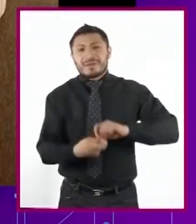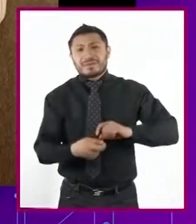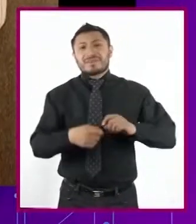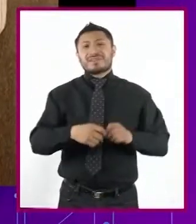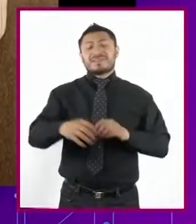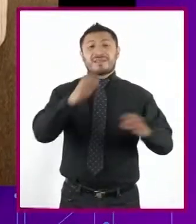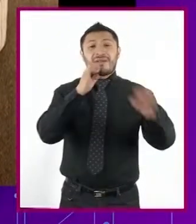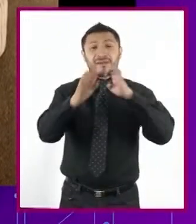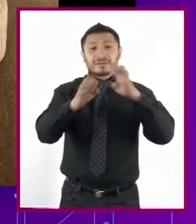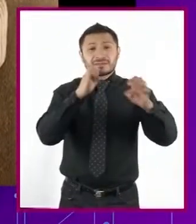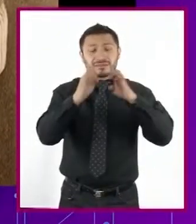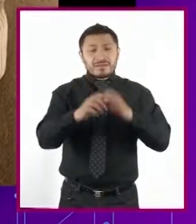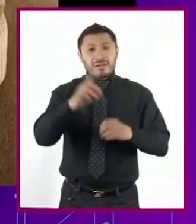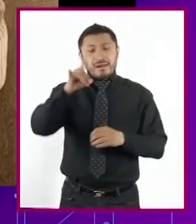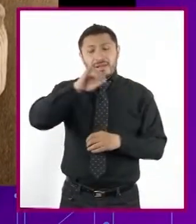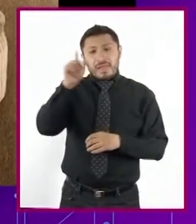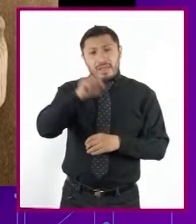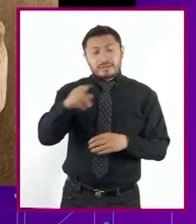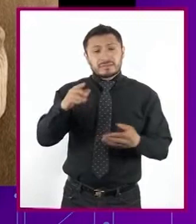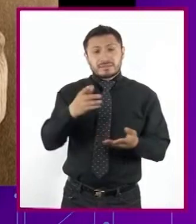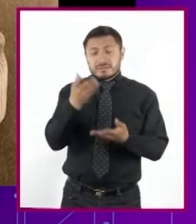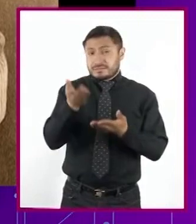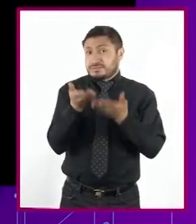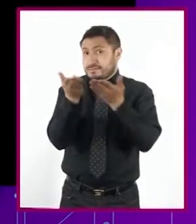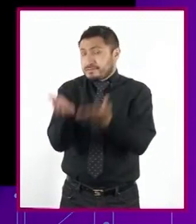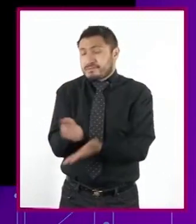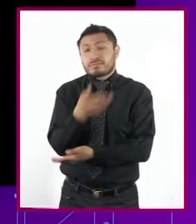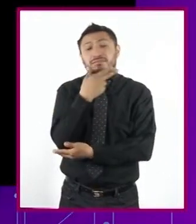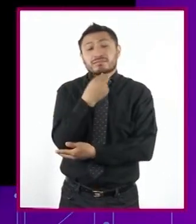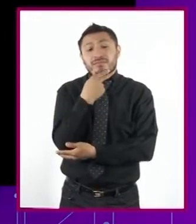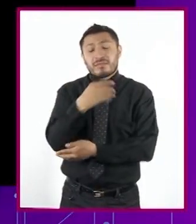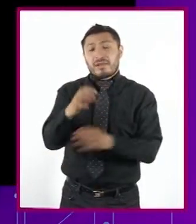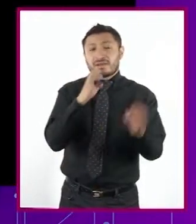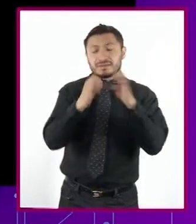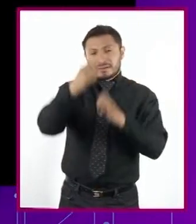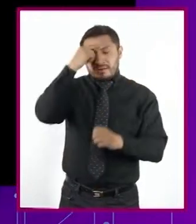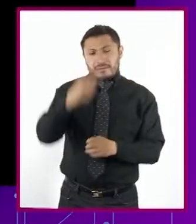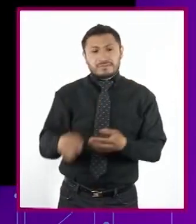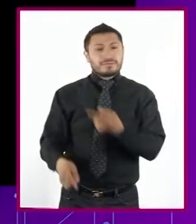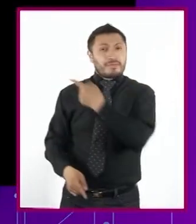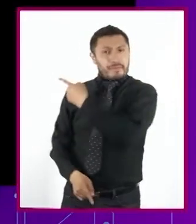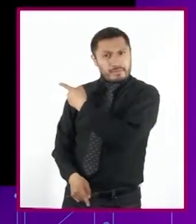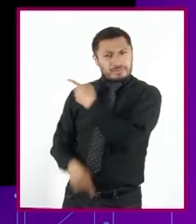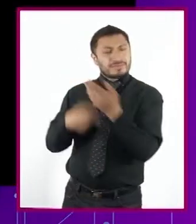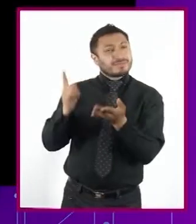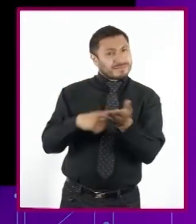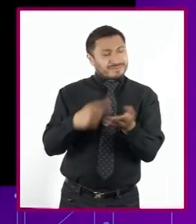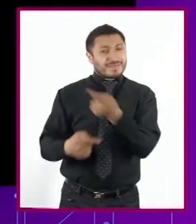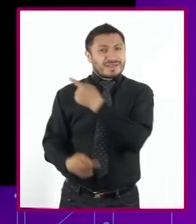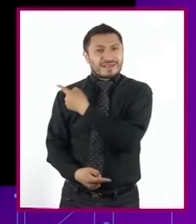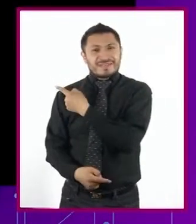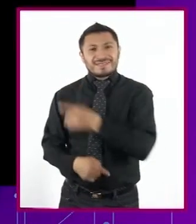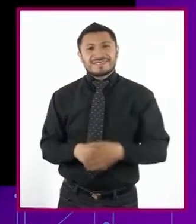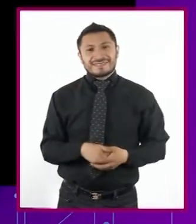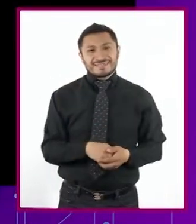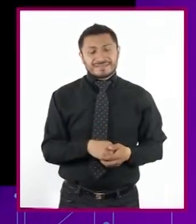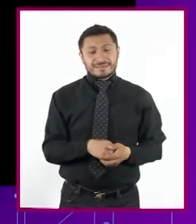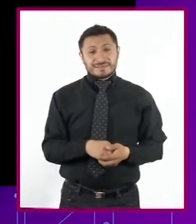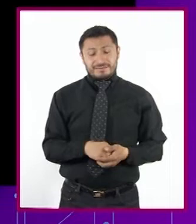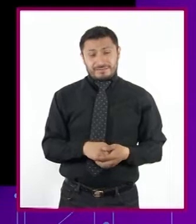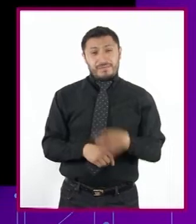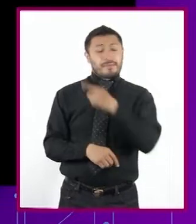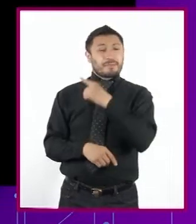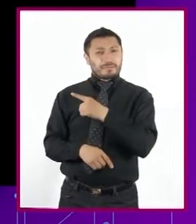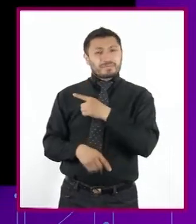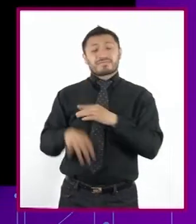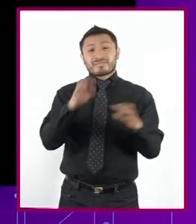que Porfirio Díaz le concedió a James Creelman para la revista Pearson's Magazine unos meses antes. En ella,